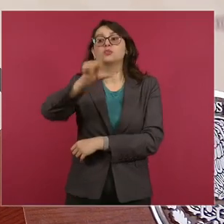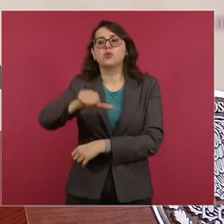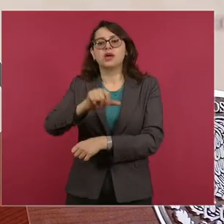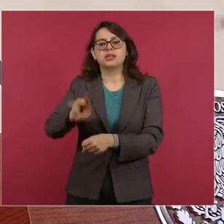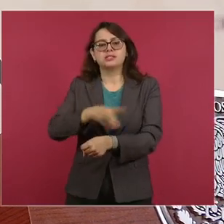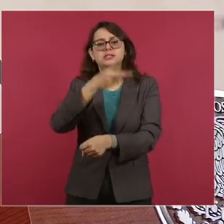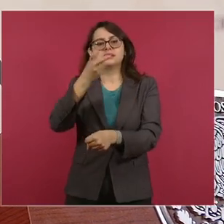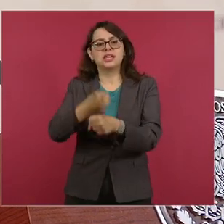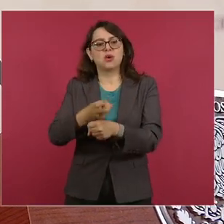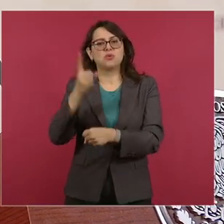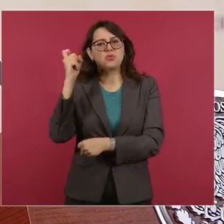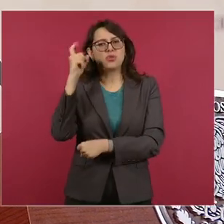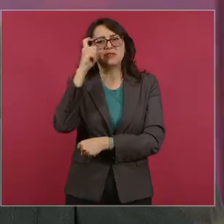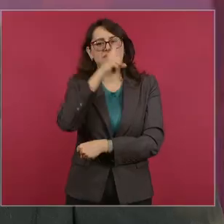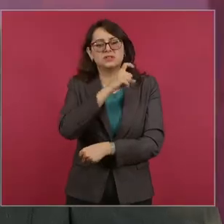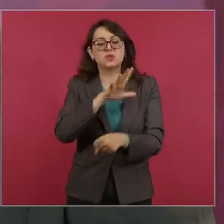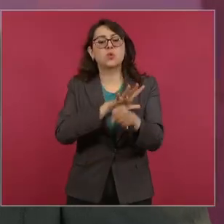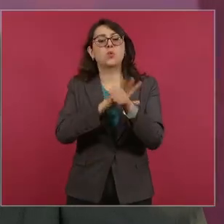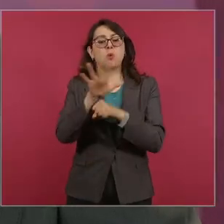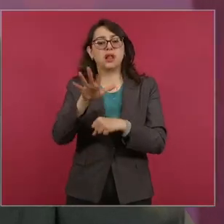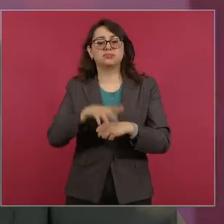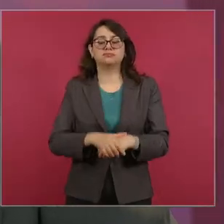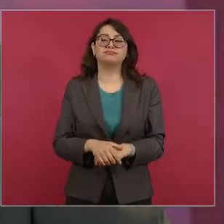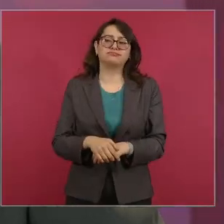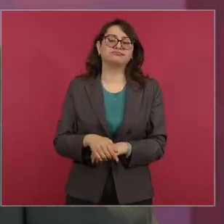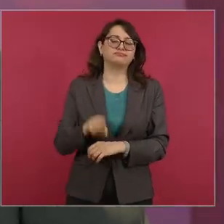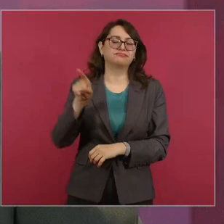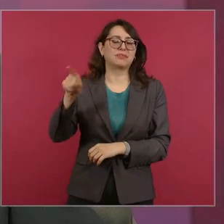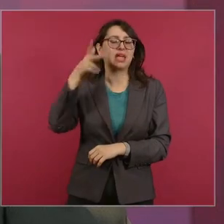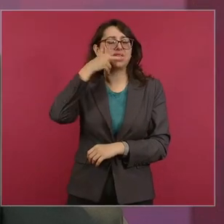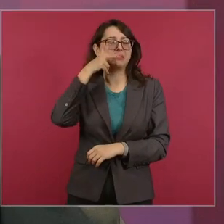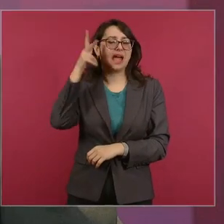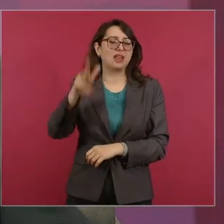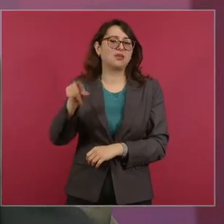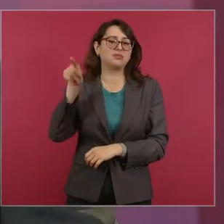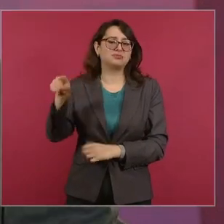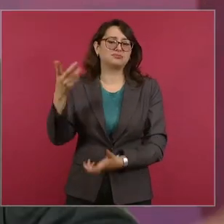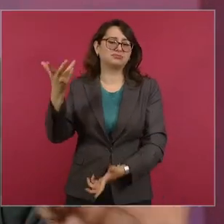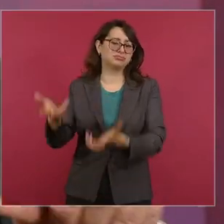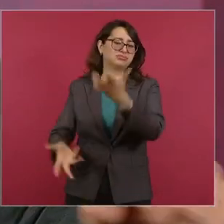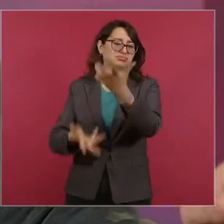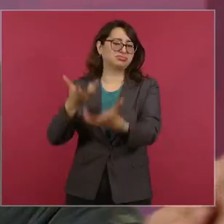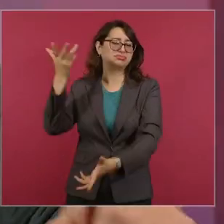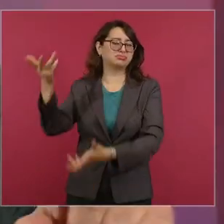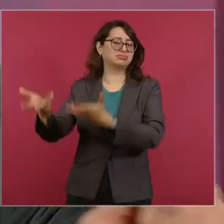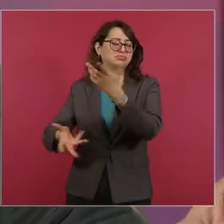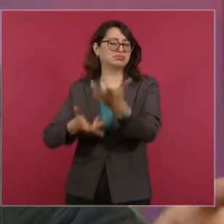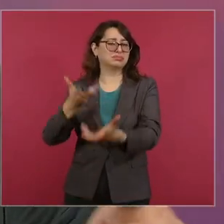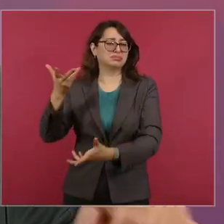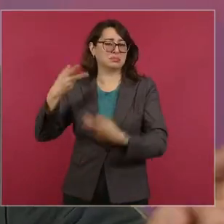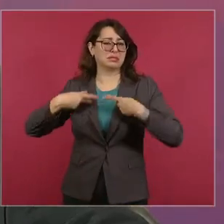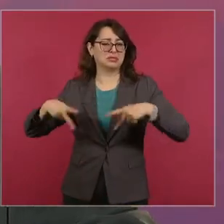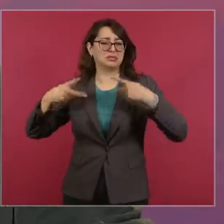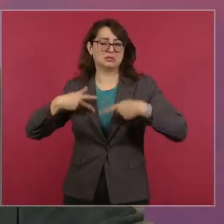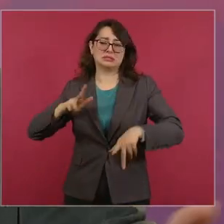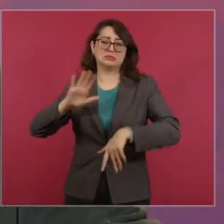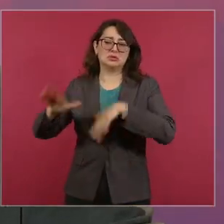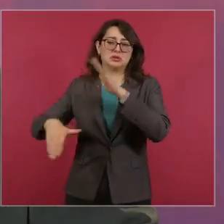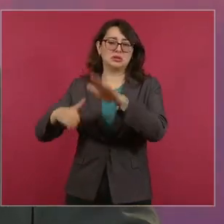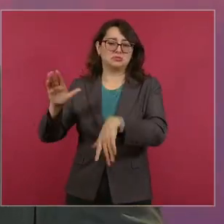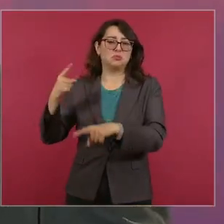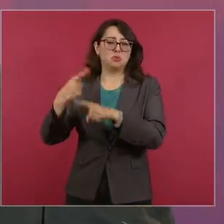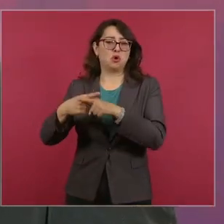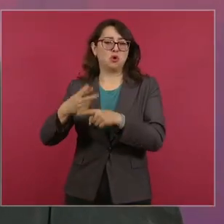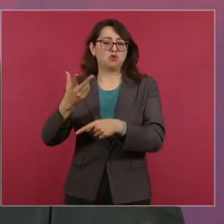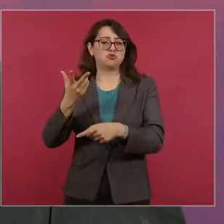Tragualipa Hidalgo cuando por el